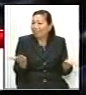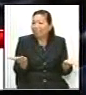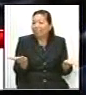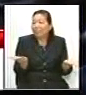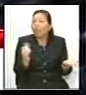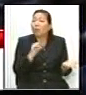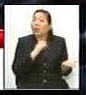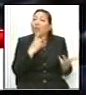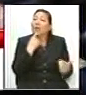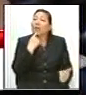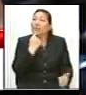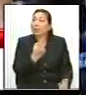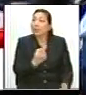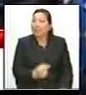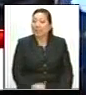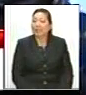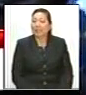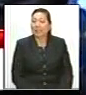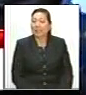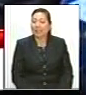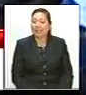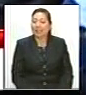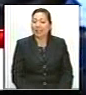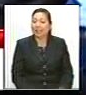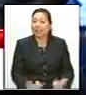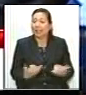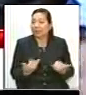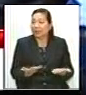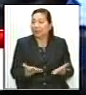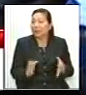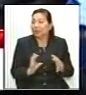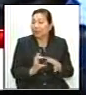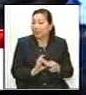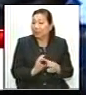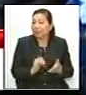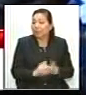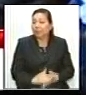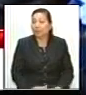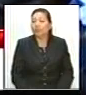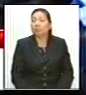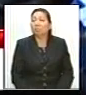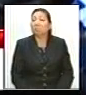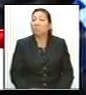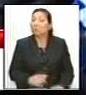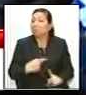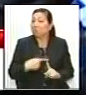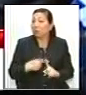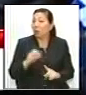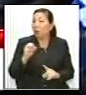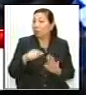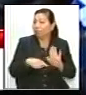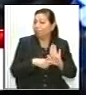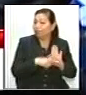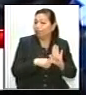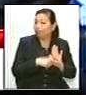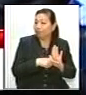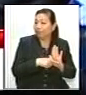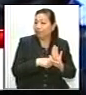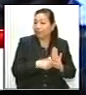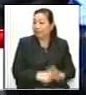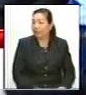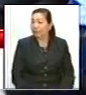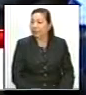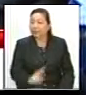Y yo quiero decirles, es vinculante, sea positivo o negativo,